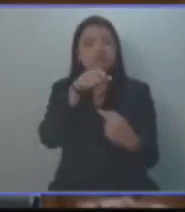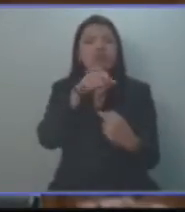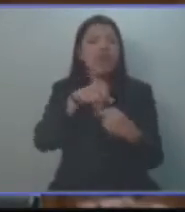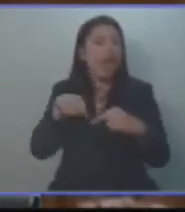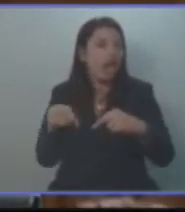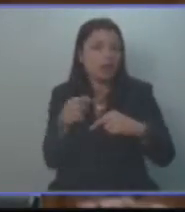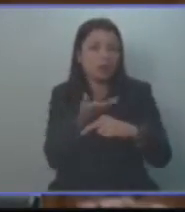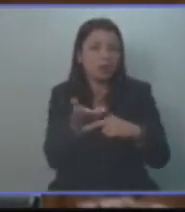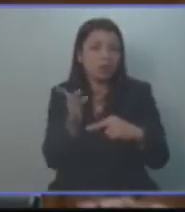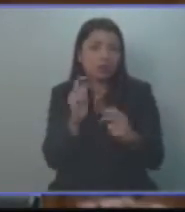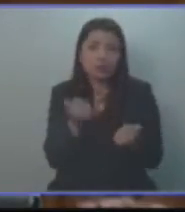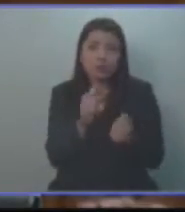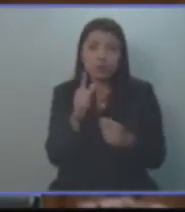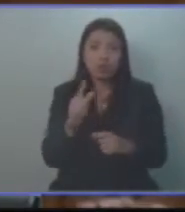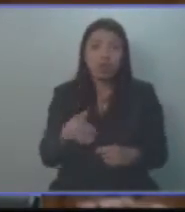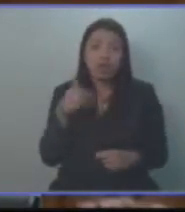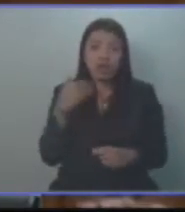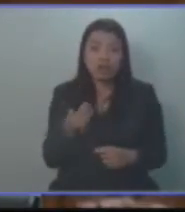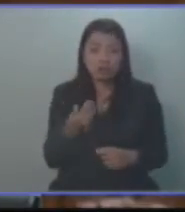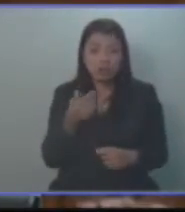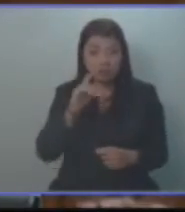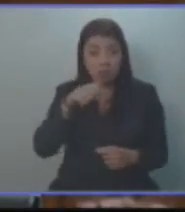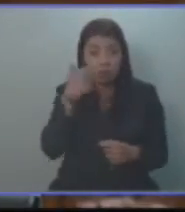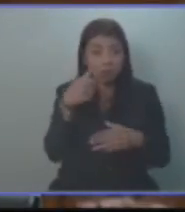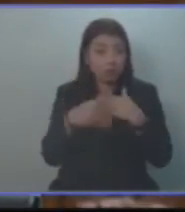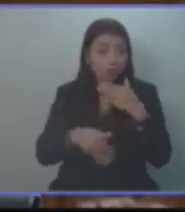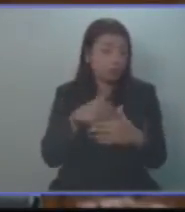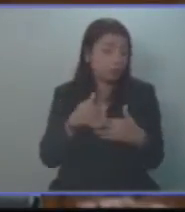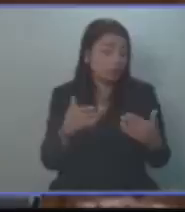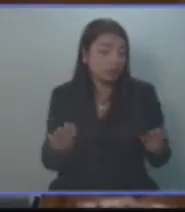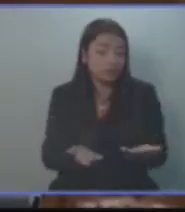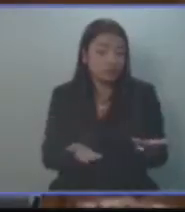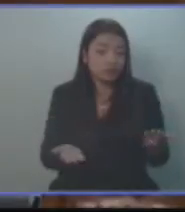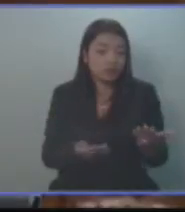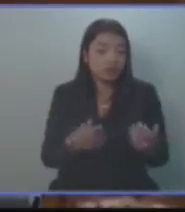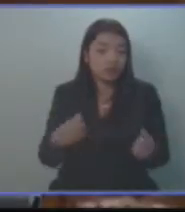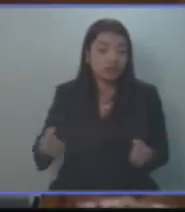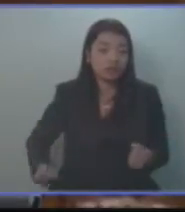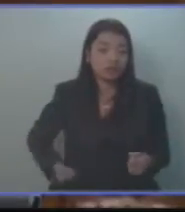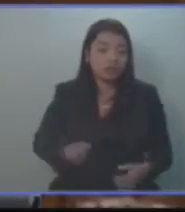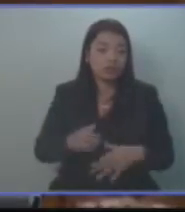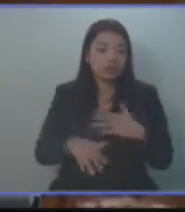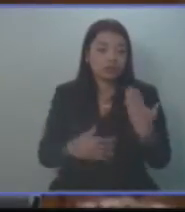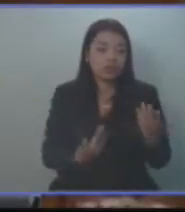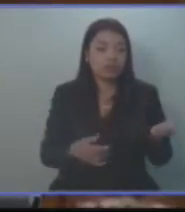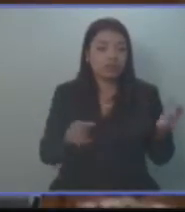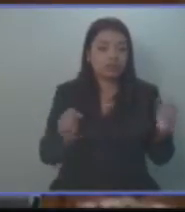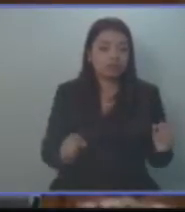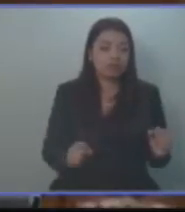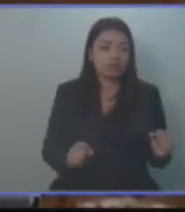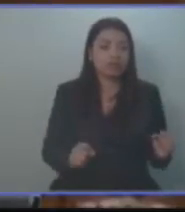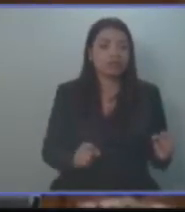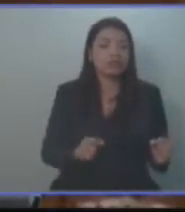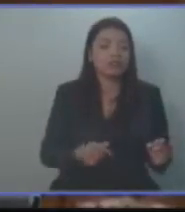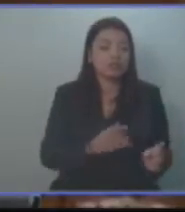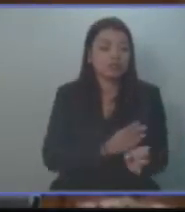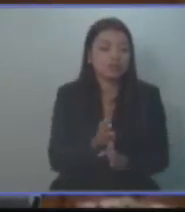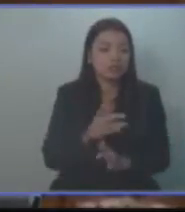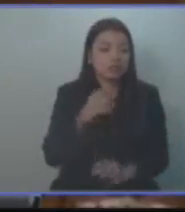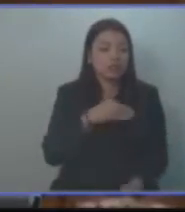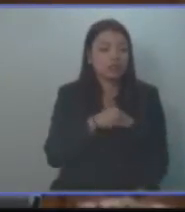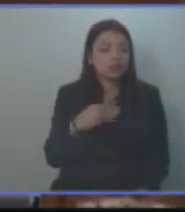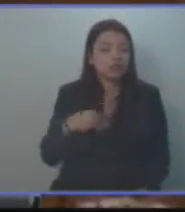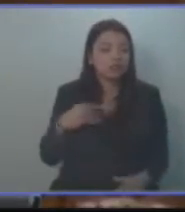de su año académico. N. Para los estudiantes de internado rotatorio, proporcionar información sobre los pacientes